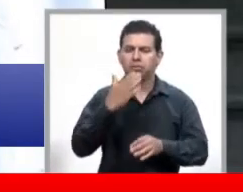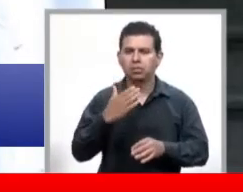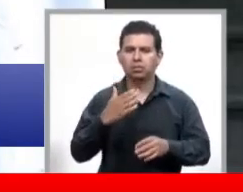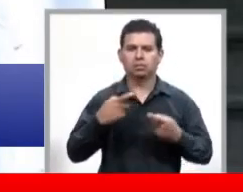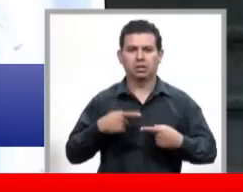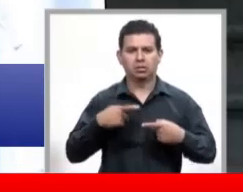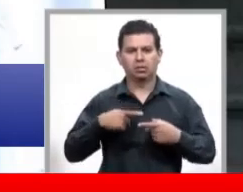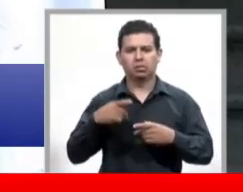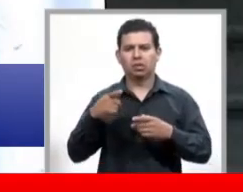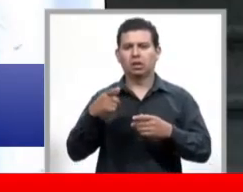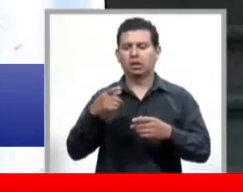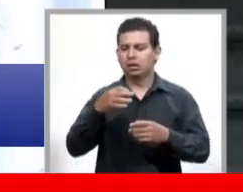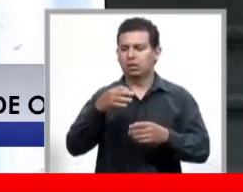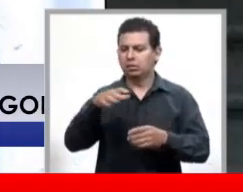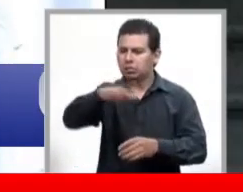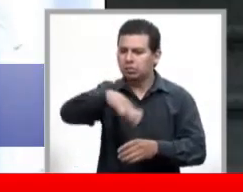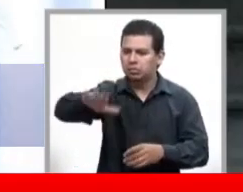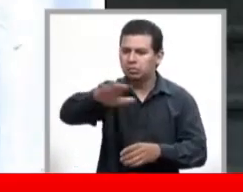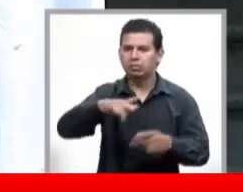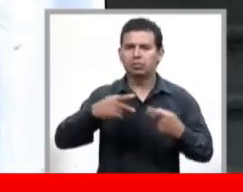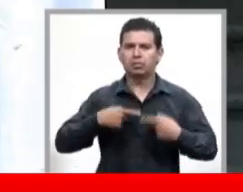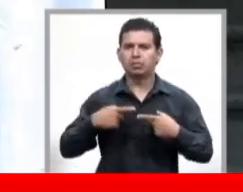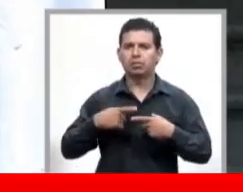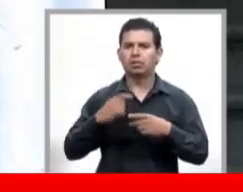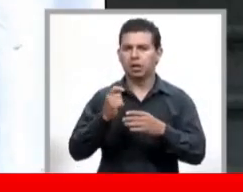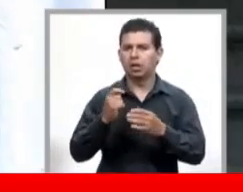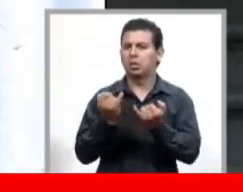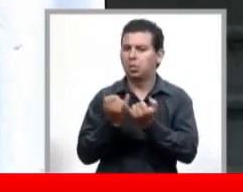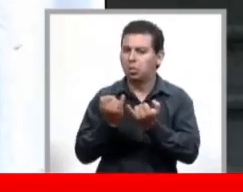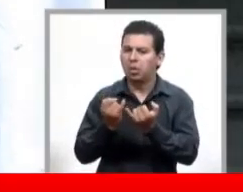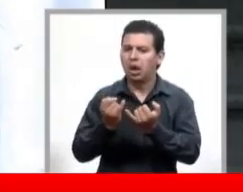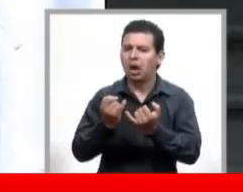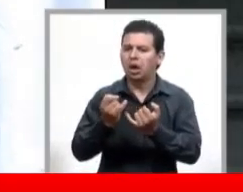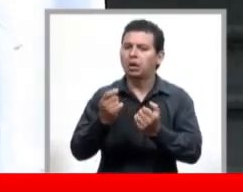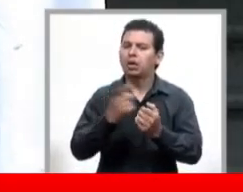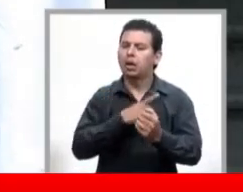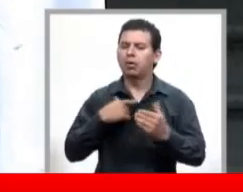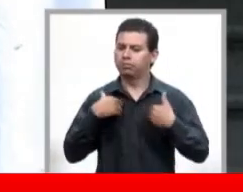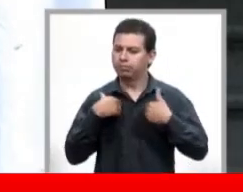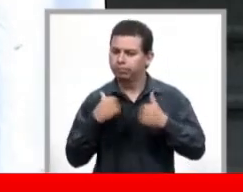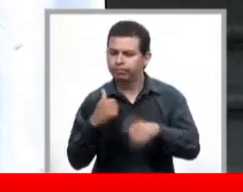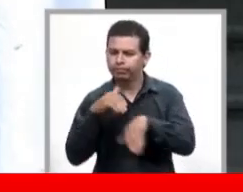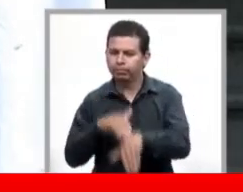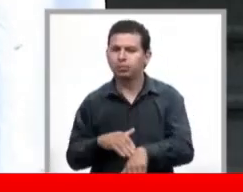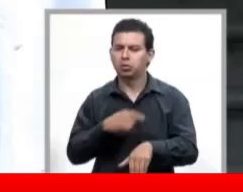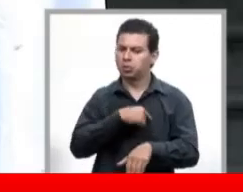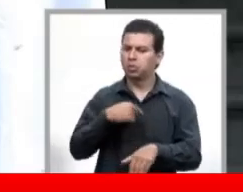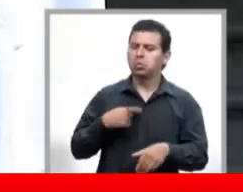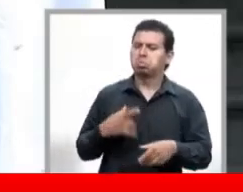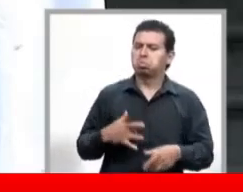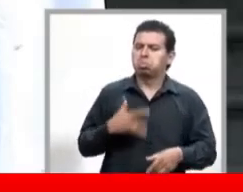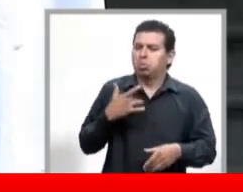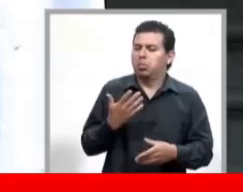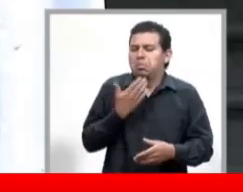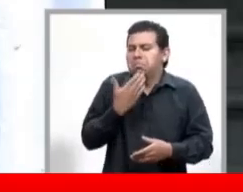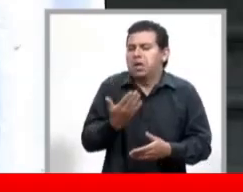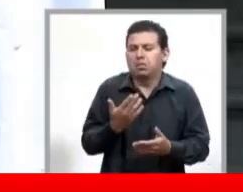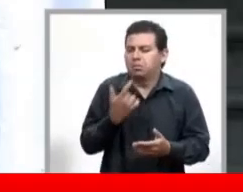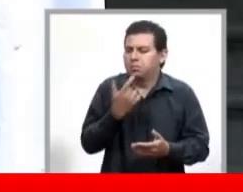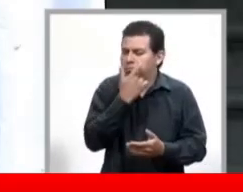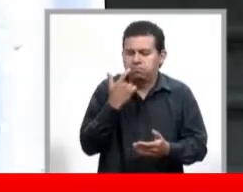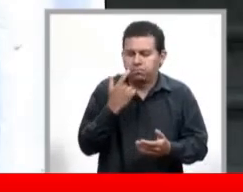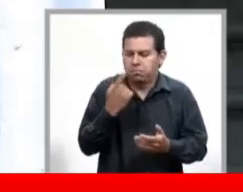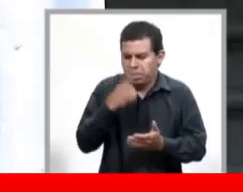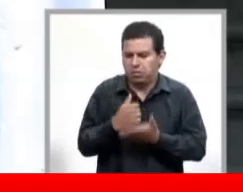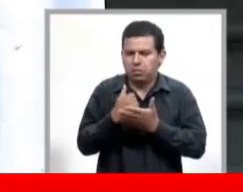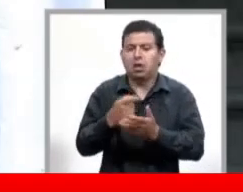ciudadano. Esto lo debemos de hacer porque es lo correcto, y yo he visto que la mayoría de la población así